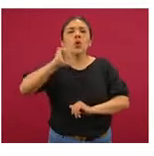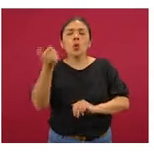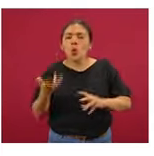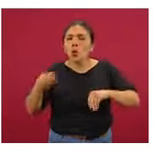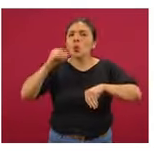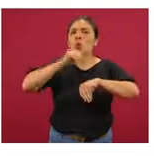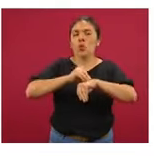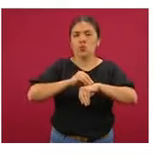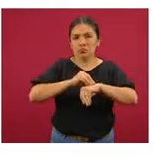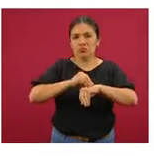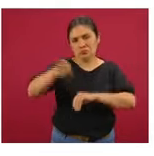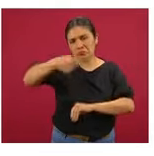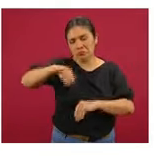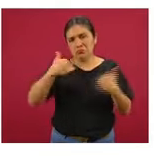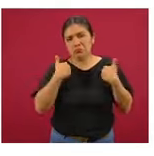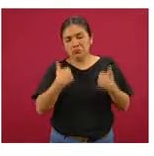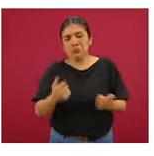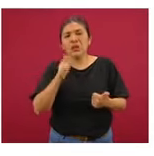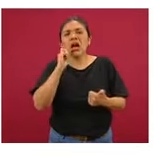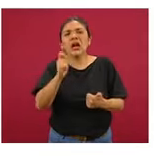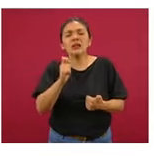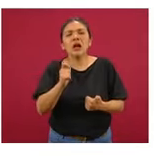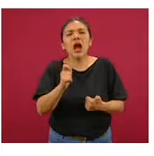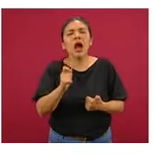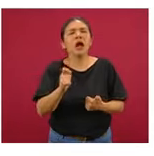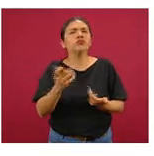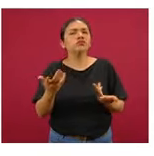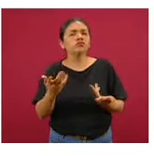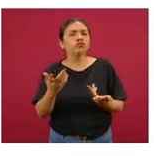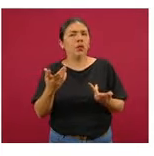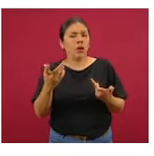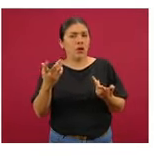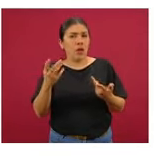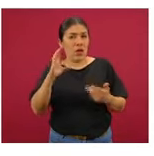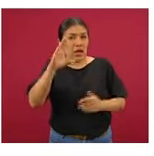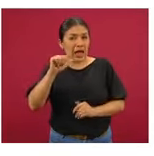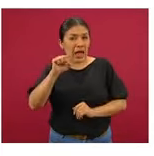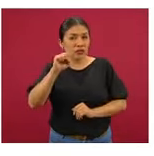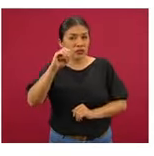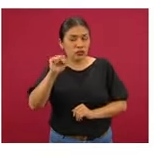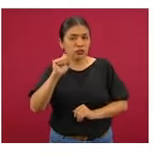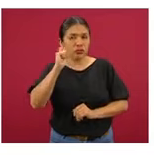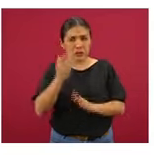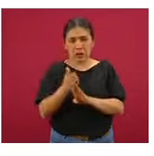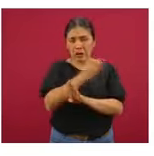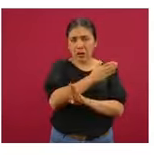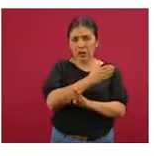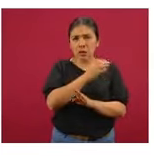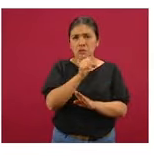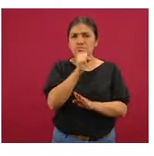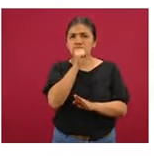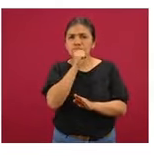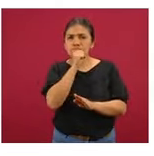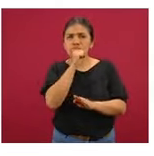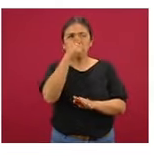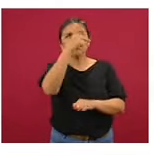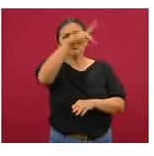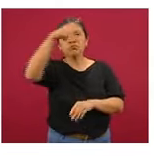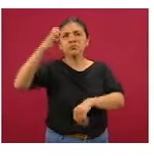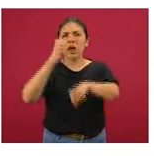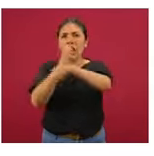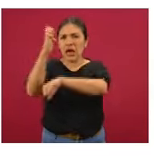estadística nacional casos que en su momento estuvieron siendo clasificados por las entidades